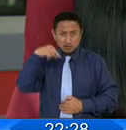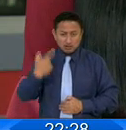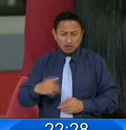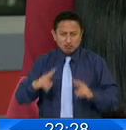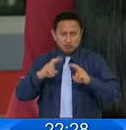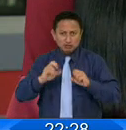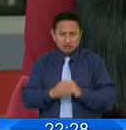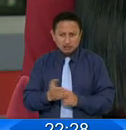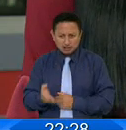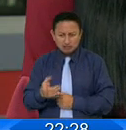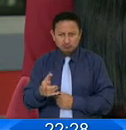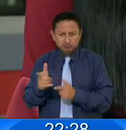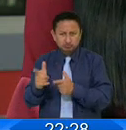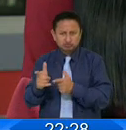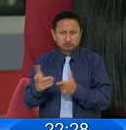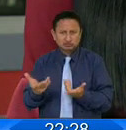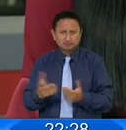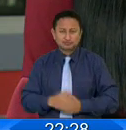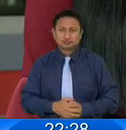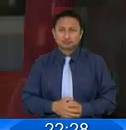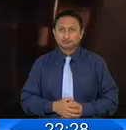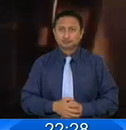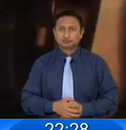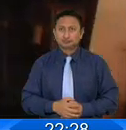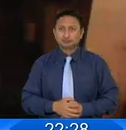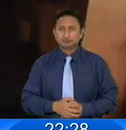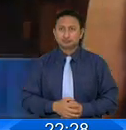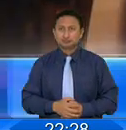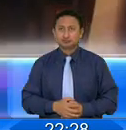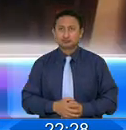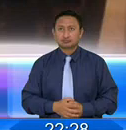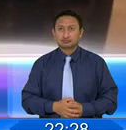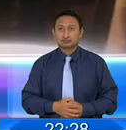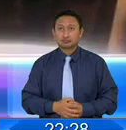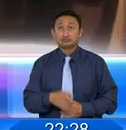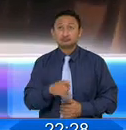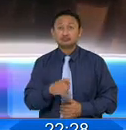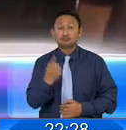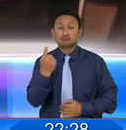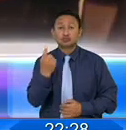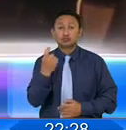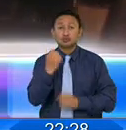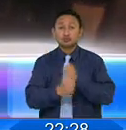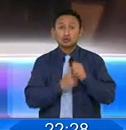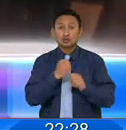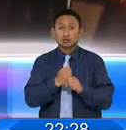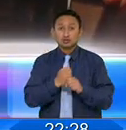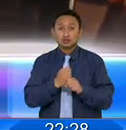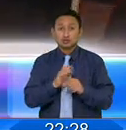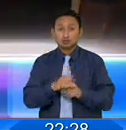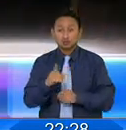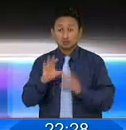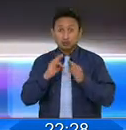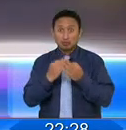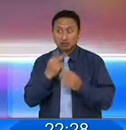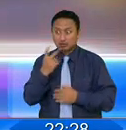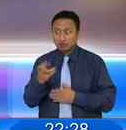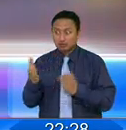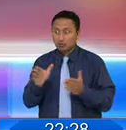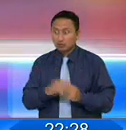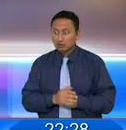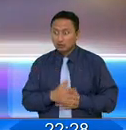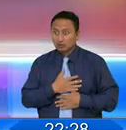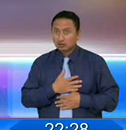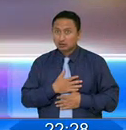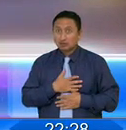nuevo caso de sicariato. Tiene tan solo 11 años y ya fue testigo del crimen de su familiar. Acompañaba